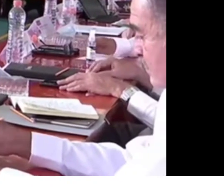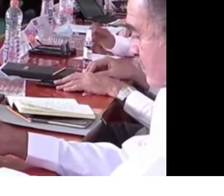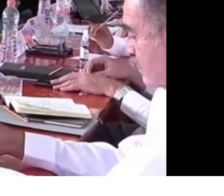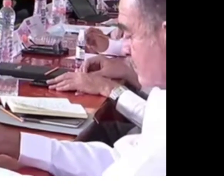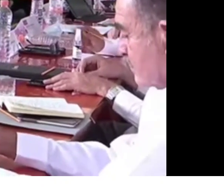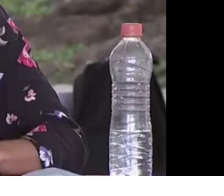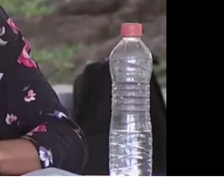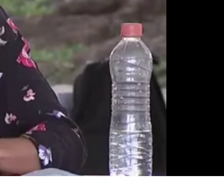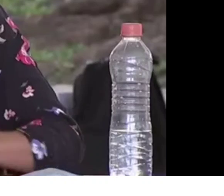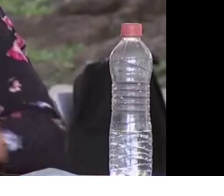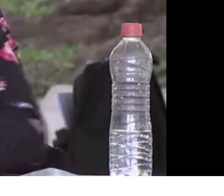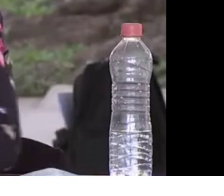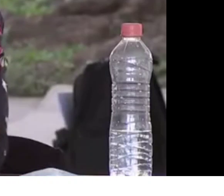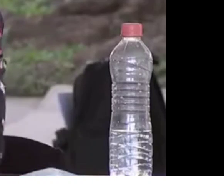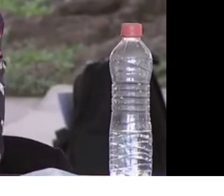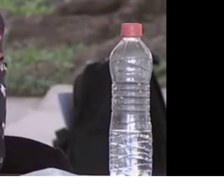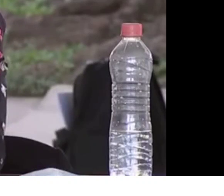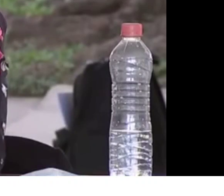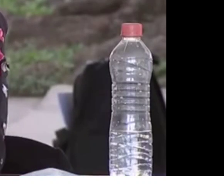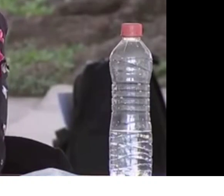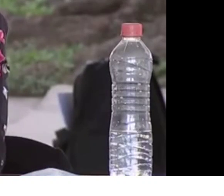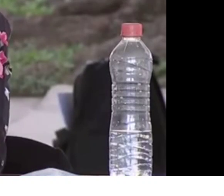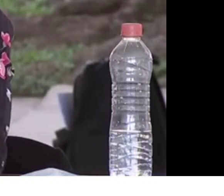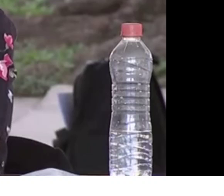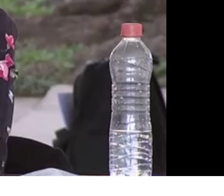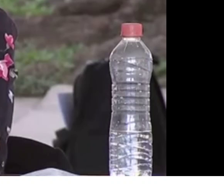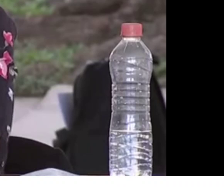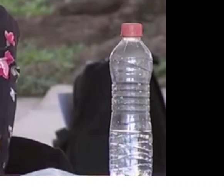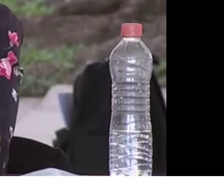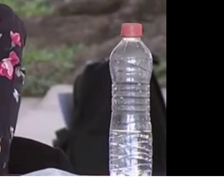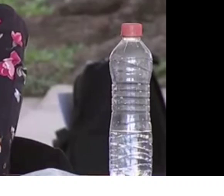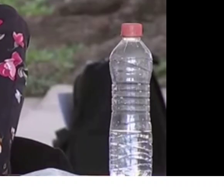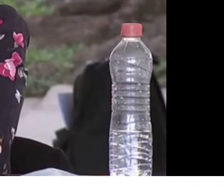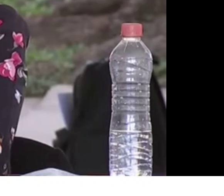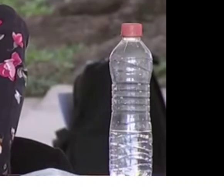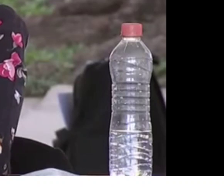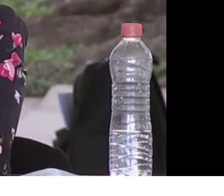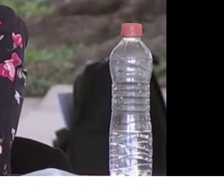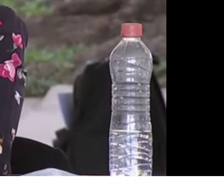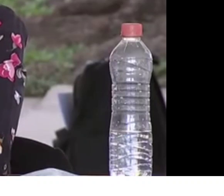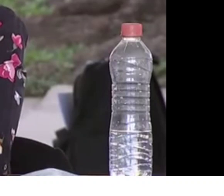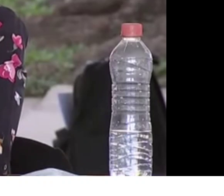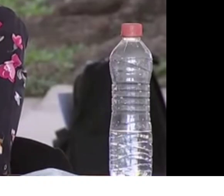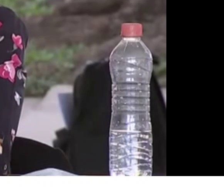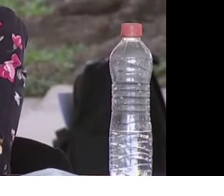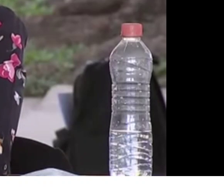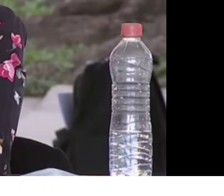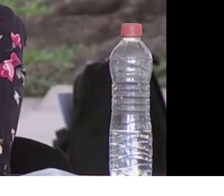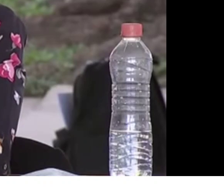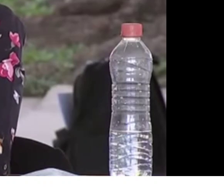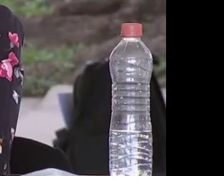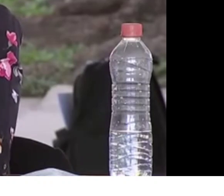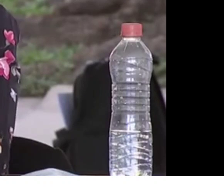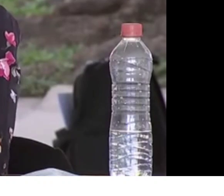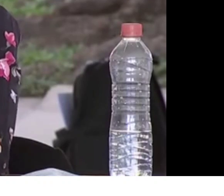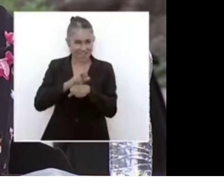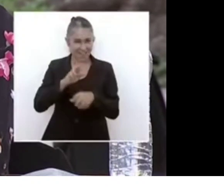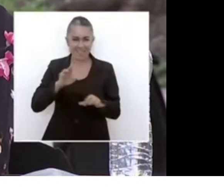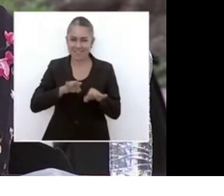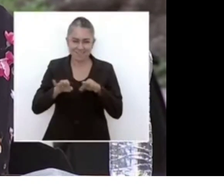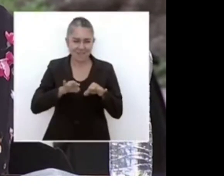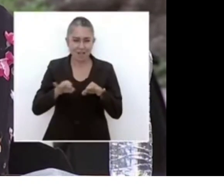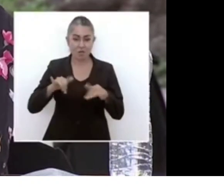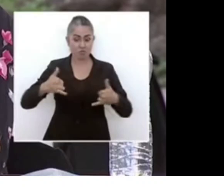Social y qué haremos en apoyo a Nayarit. Adelante. El programa más importante impulsado desde la Secretaría del Trabajo es